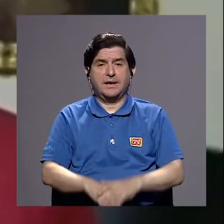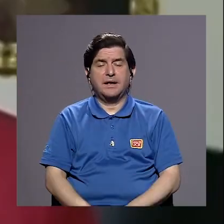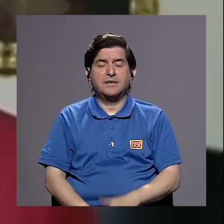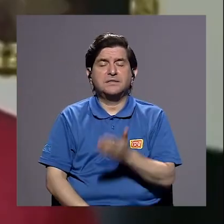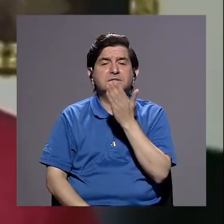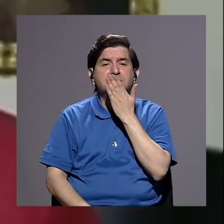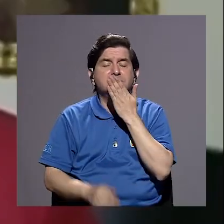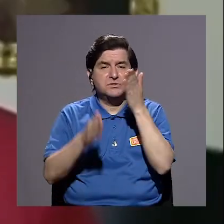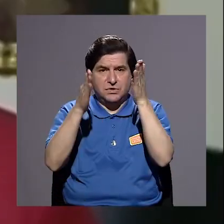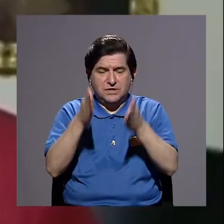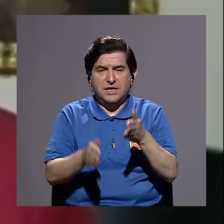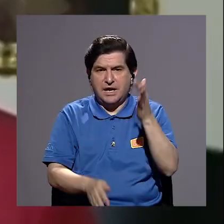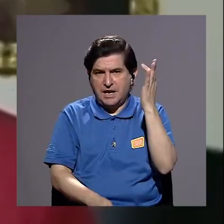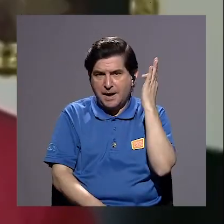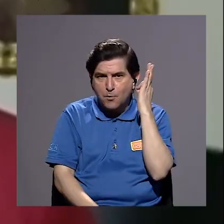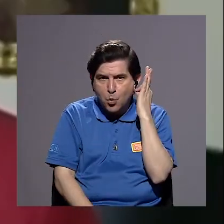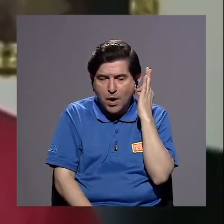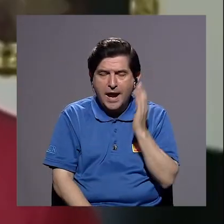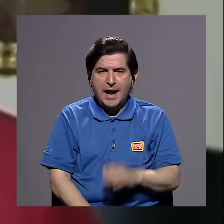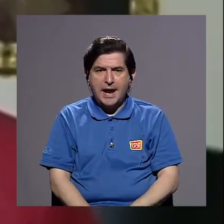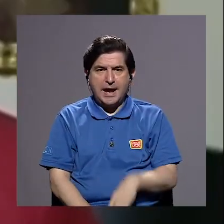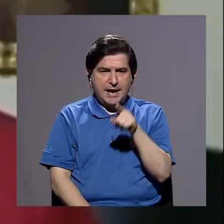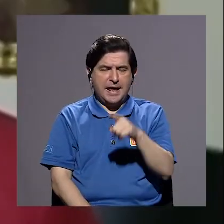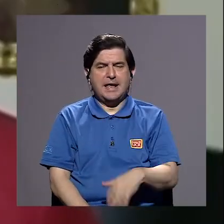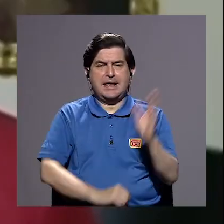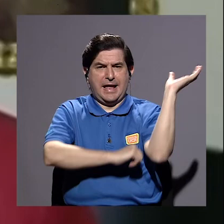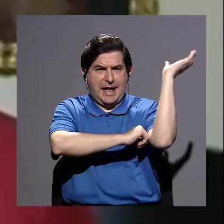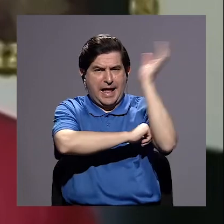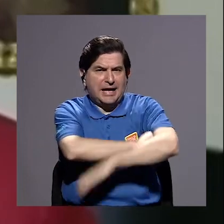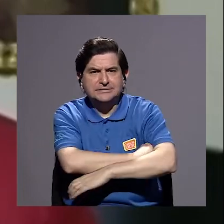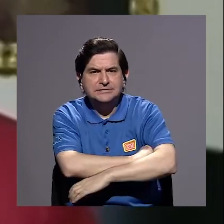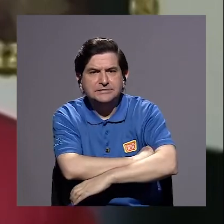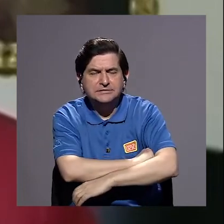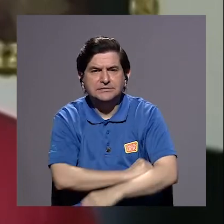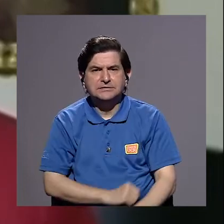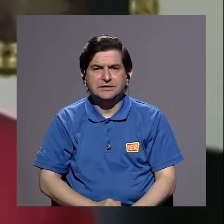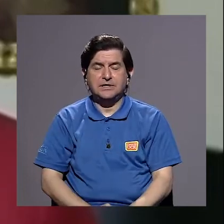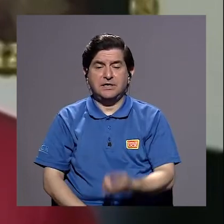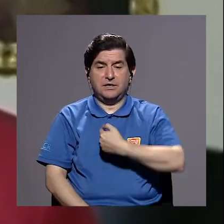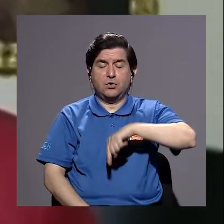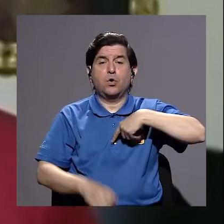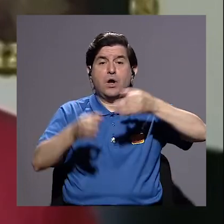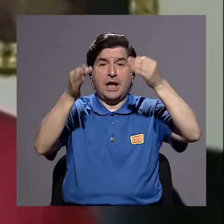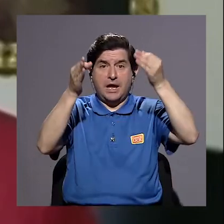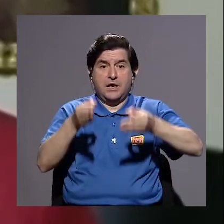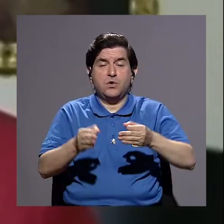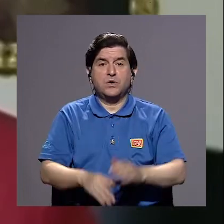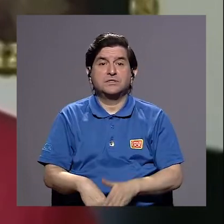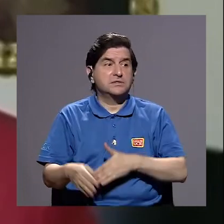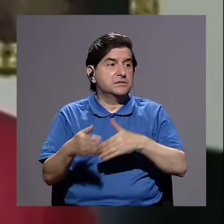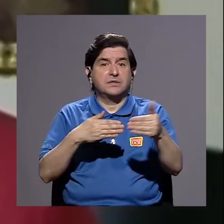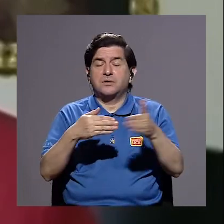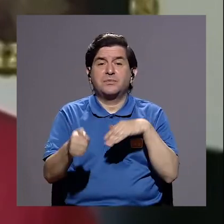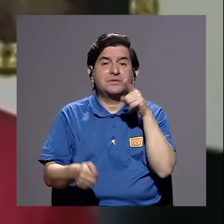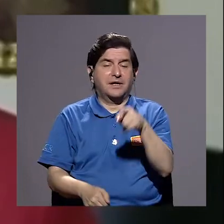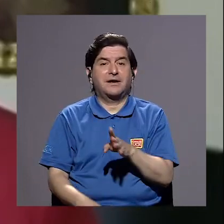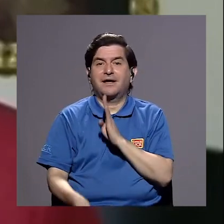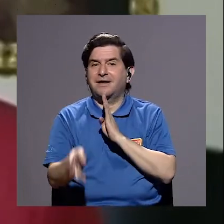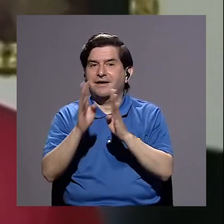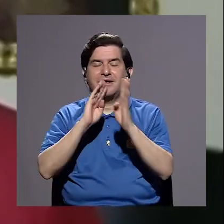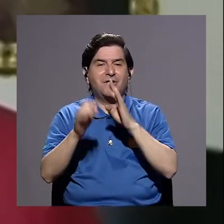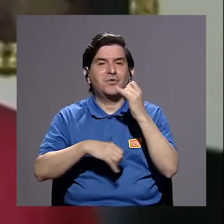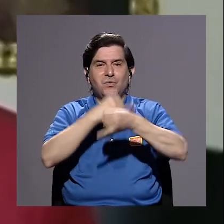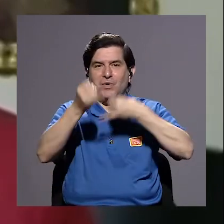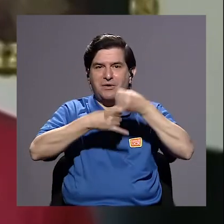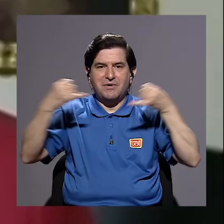de la mujer indígena que fue condenada por nuestros tribunales, a pesar de no